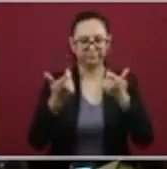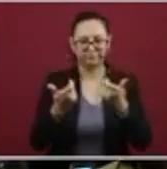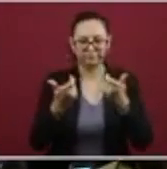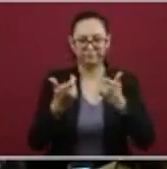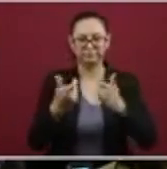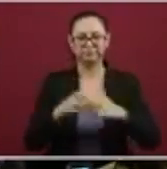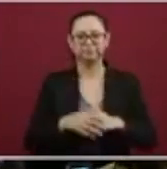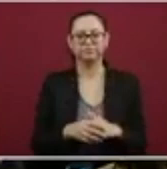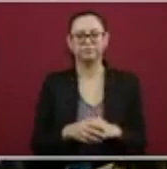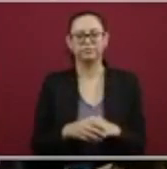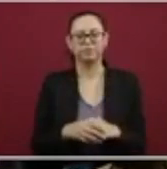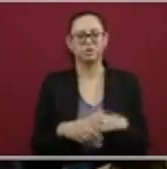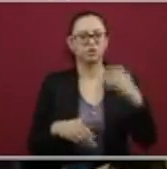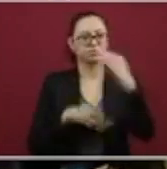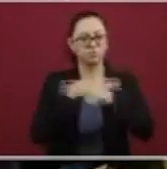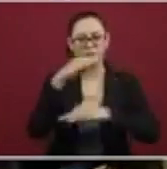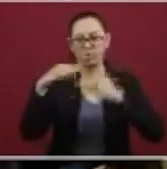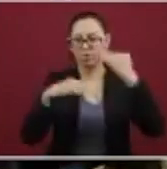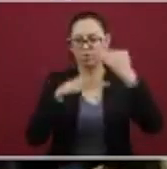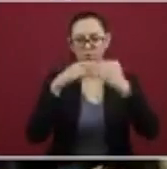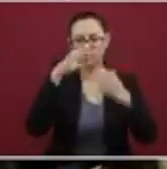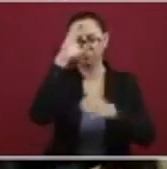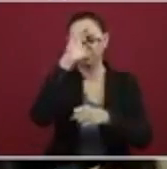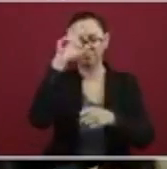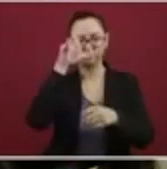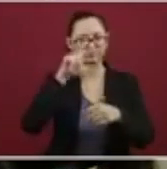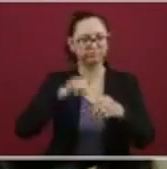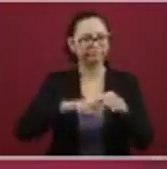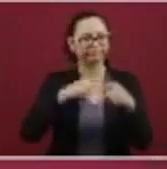de todas las culturas,